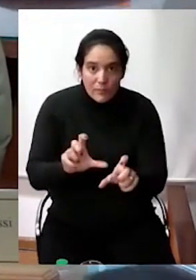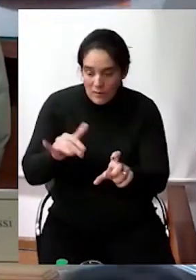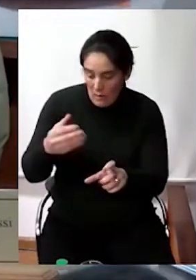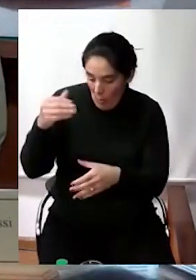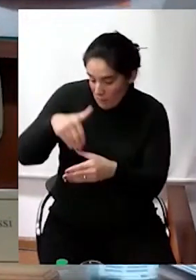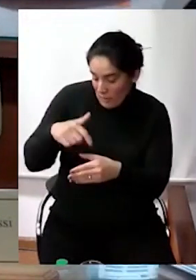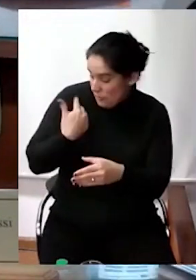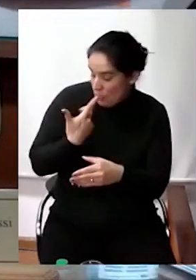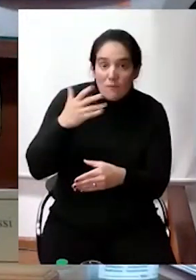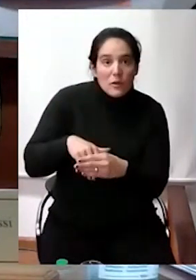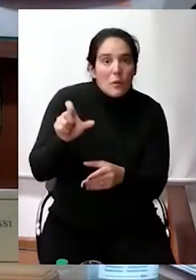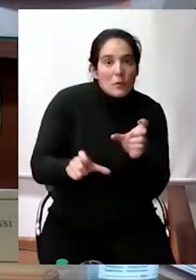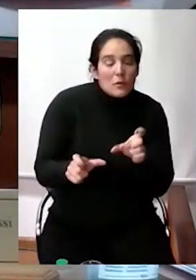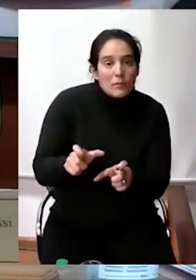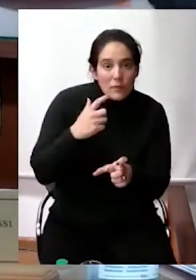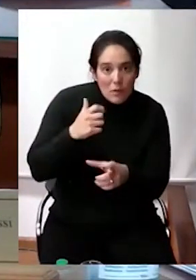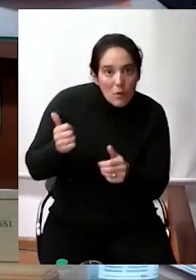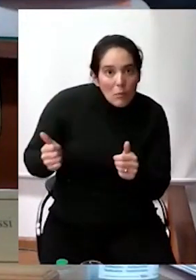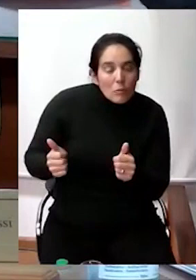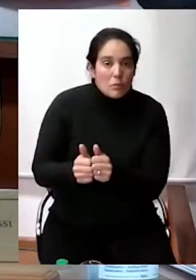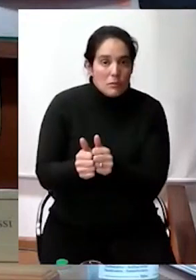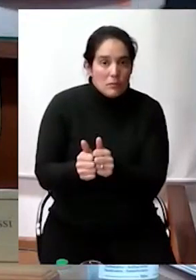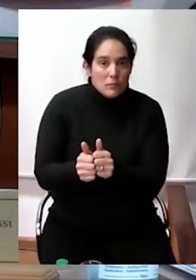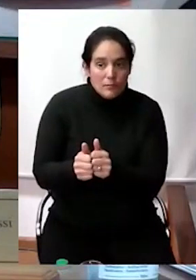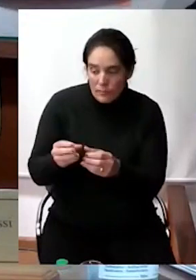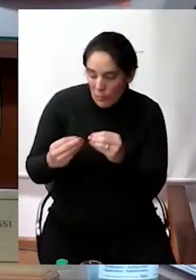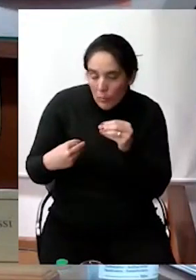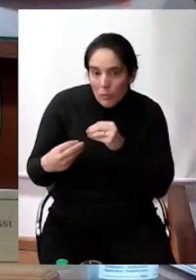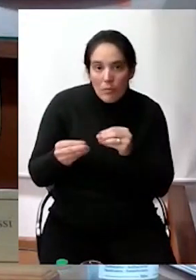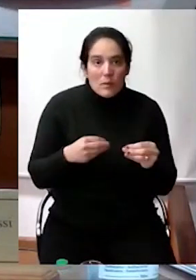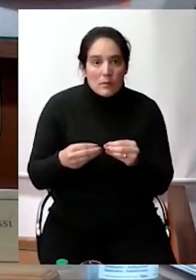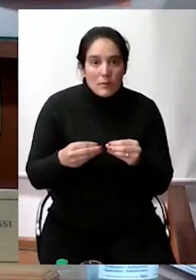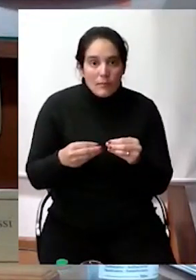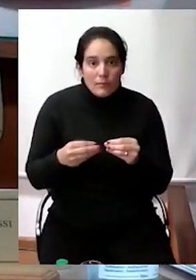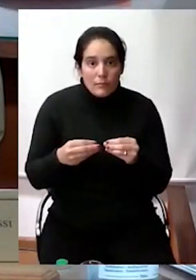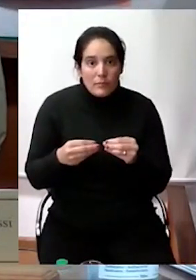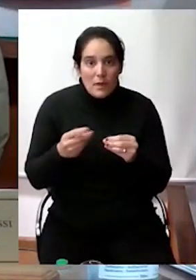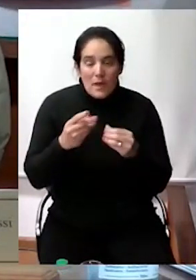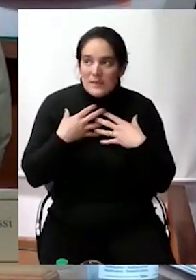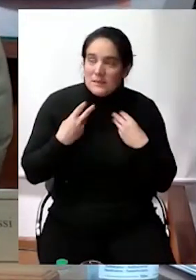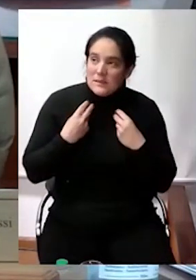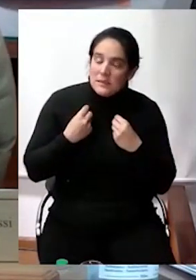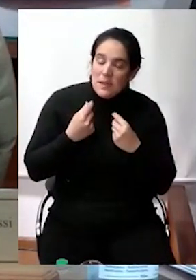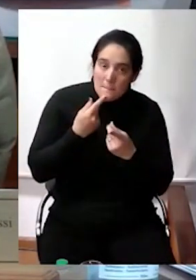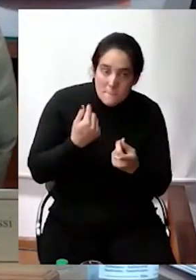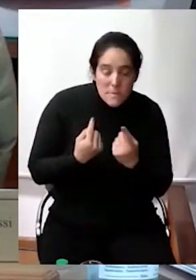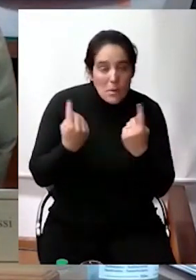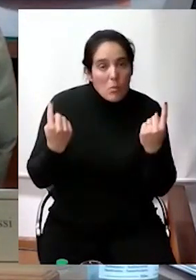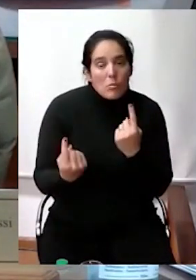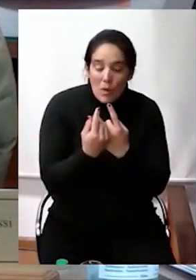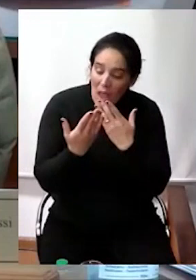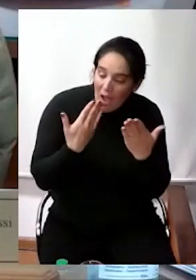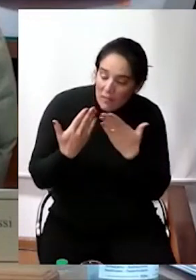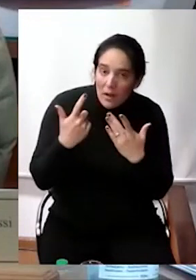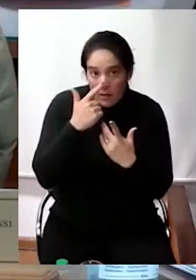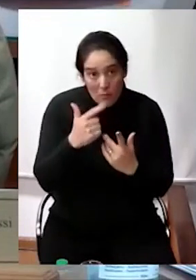pone en el lugar que nos pone de acompañamiento de articulación de de tener la sensibilidad de ir despejar las dudas cuando ven que